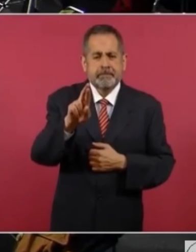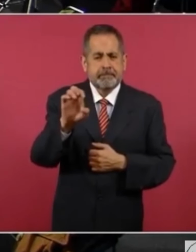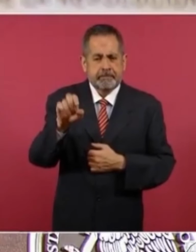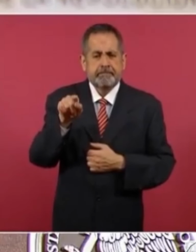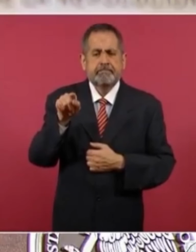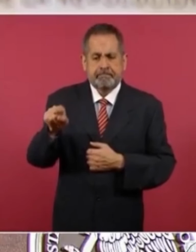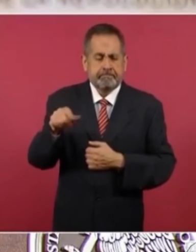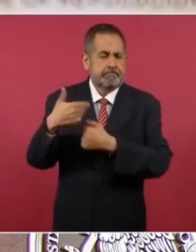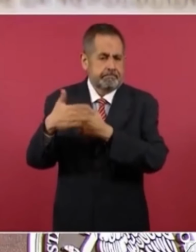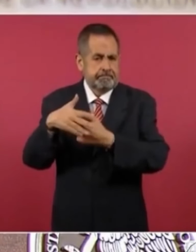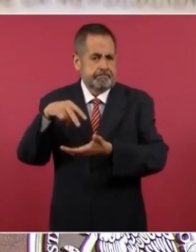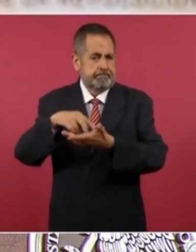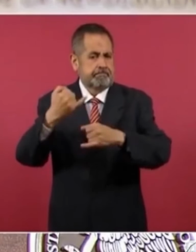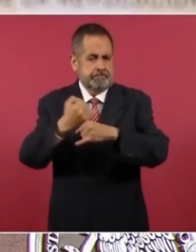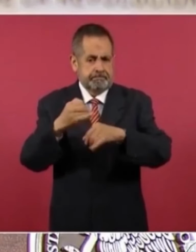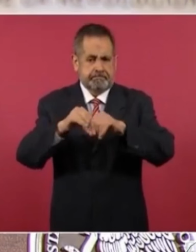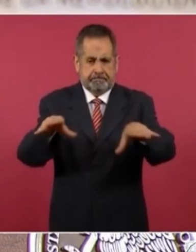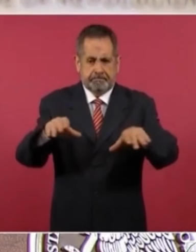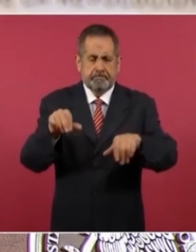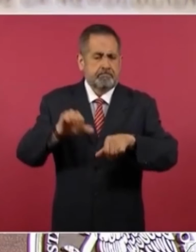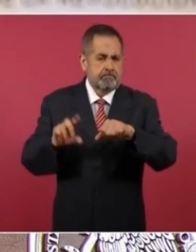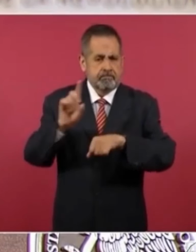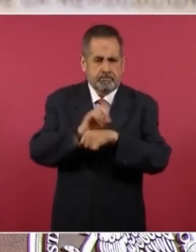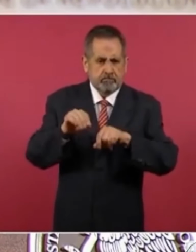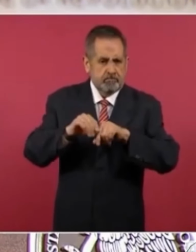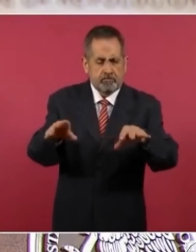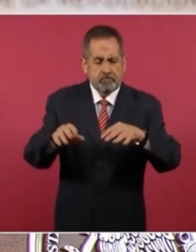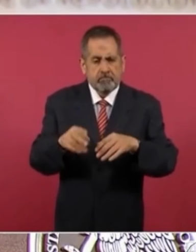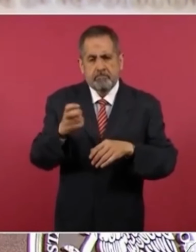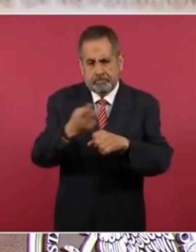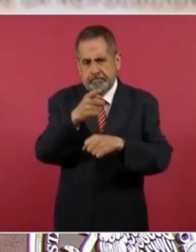va a informar el día de hoy sobre esto que estás planteando.